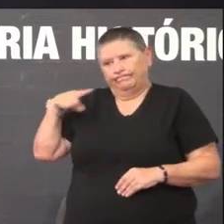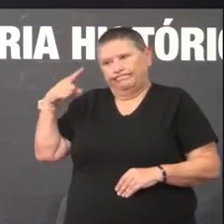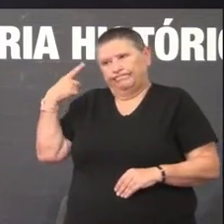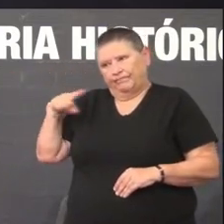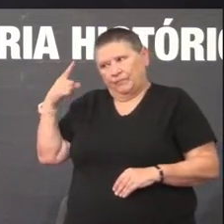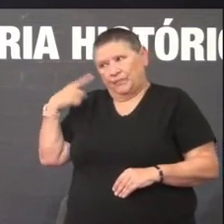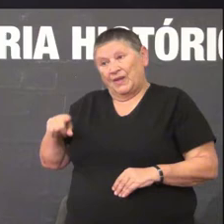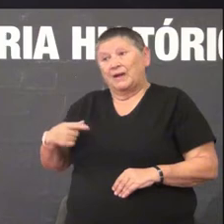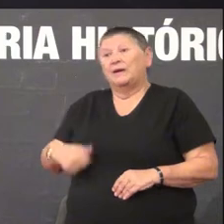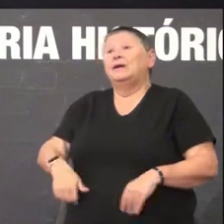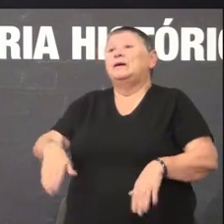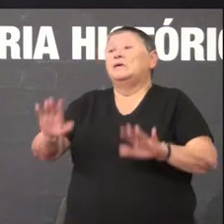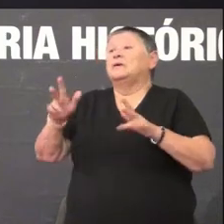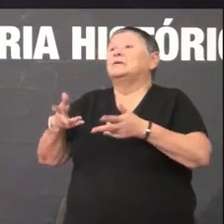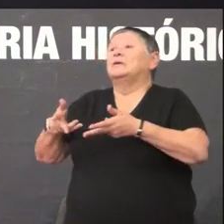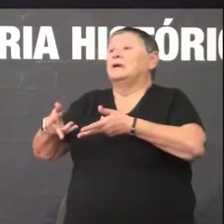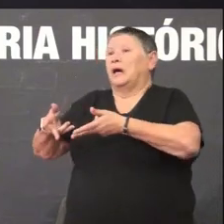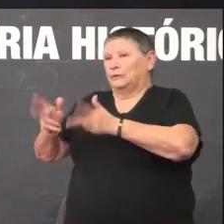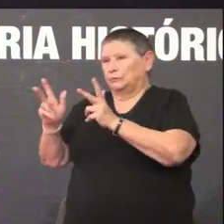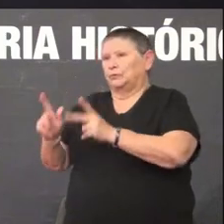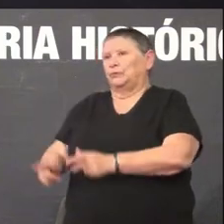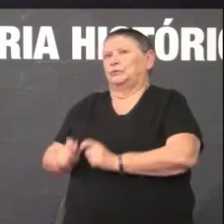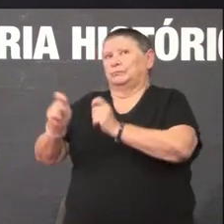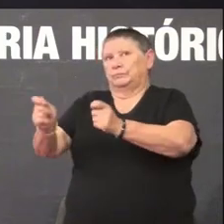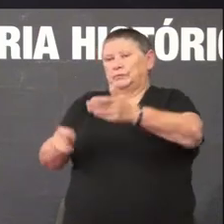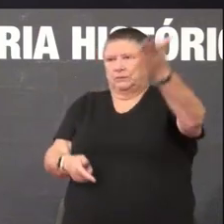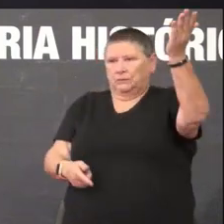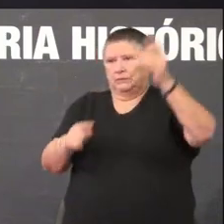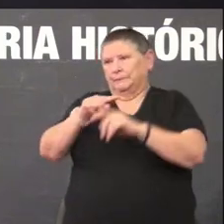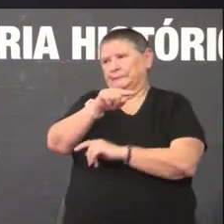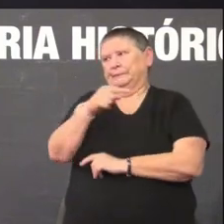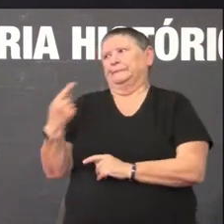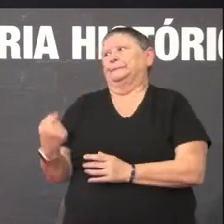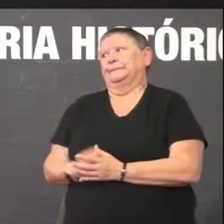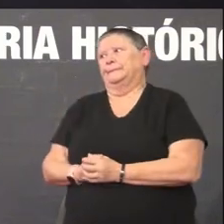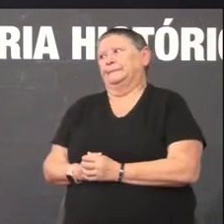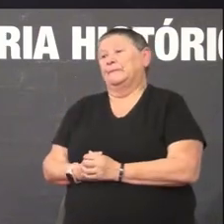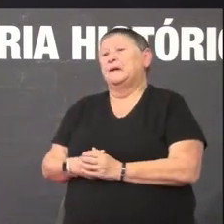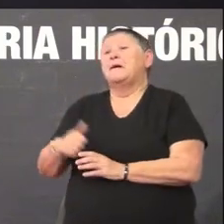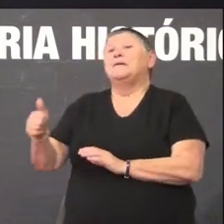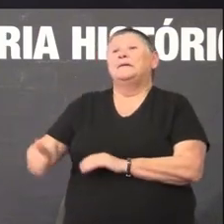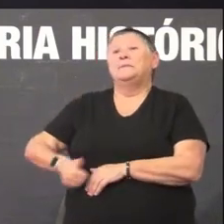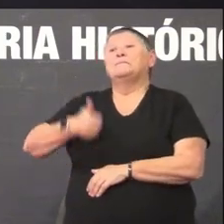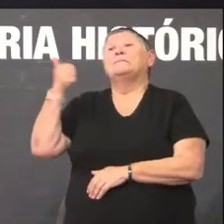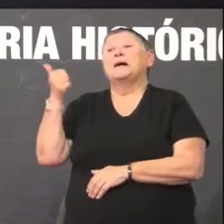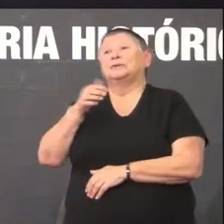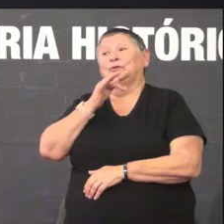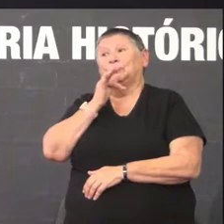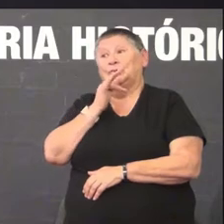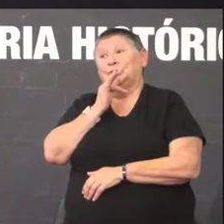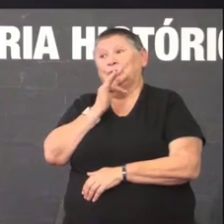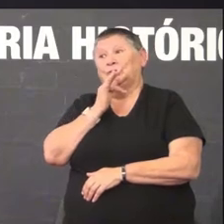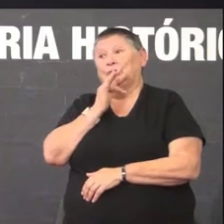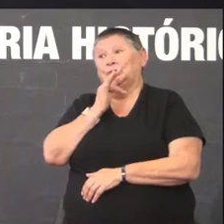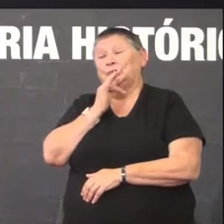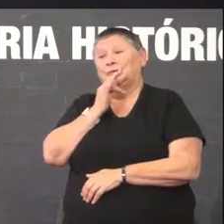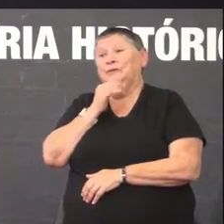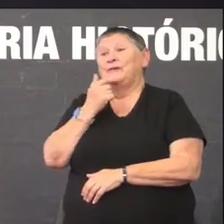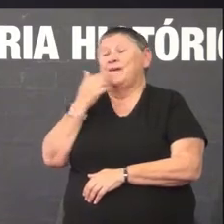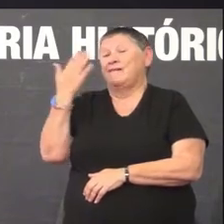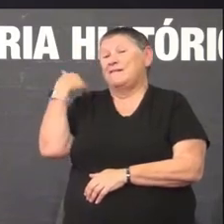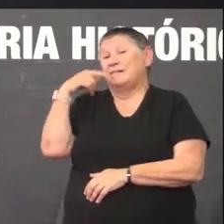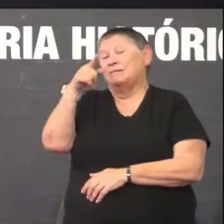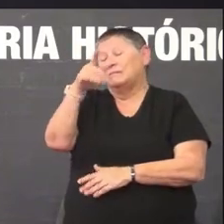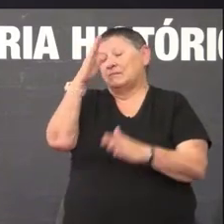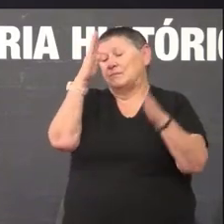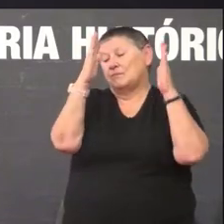y autorizó el que le pusieran el piso. Más aún, dijo, en aquellos momentos,